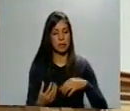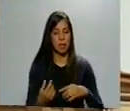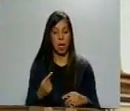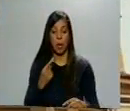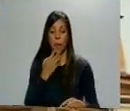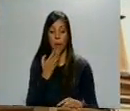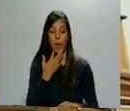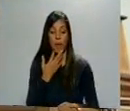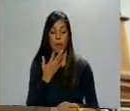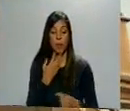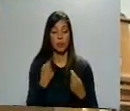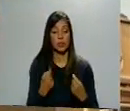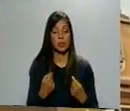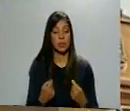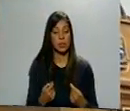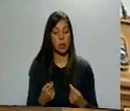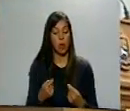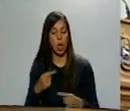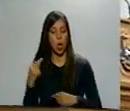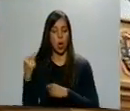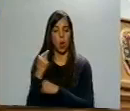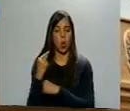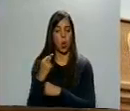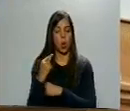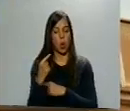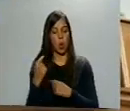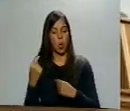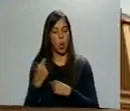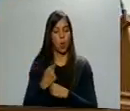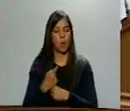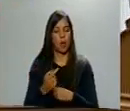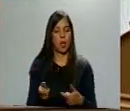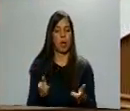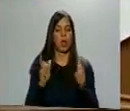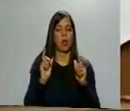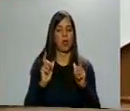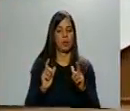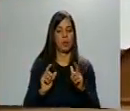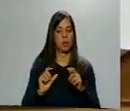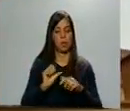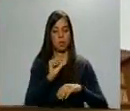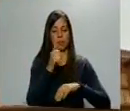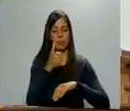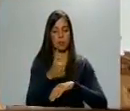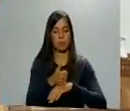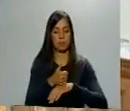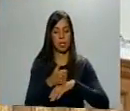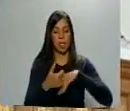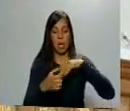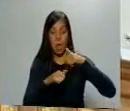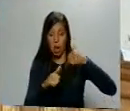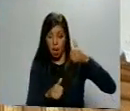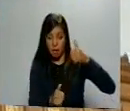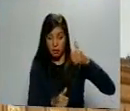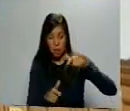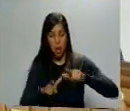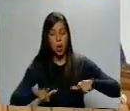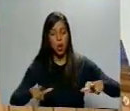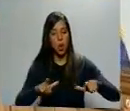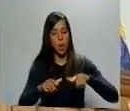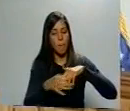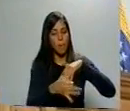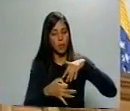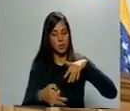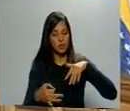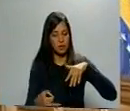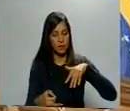obligara ni le daba jerarquía al gobierno metropolitano sobre los gobiernos locales municipales. Y